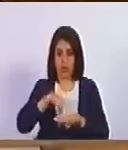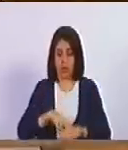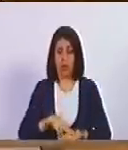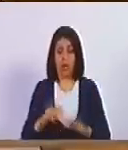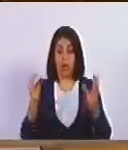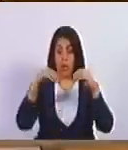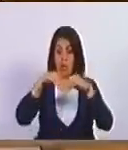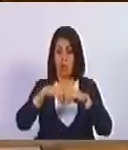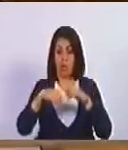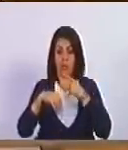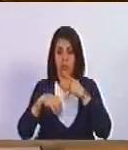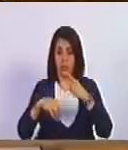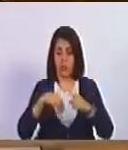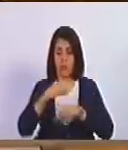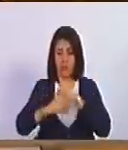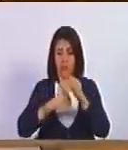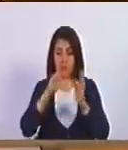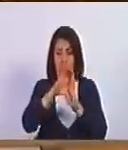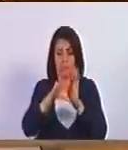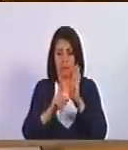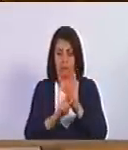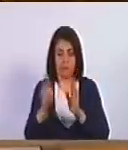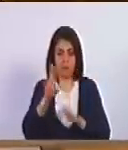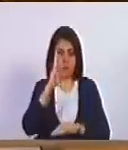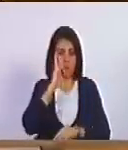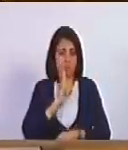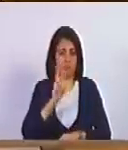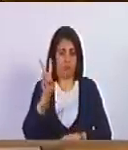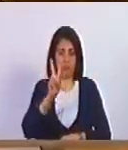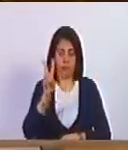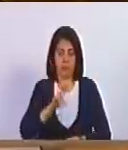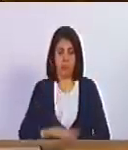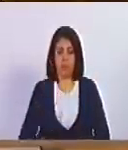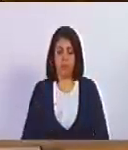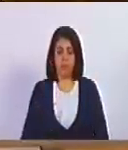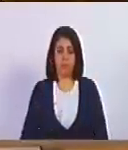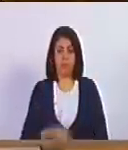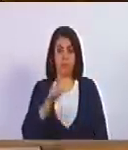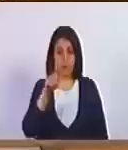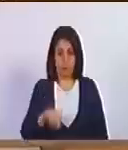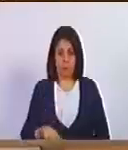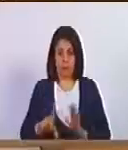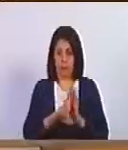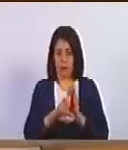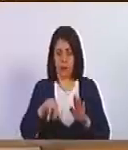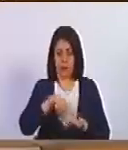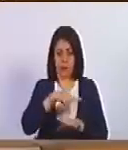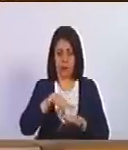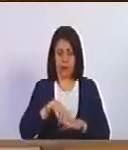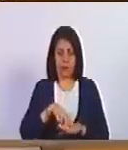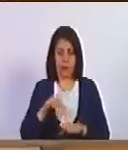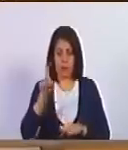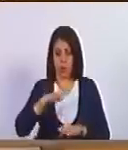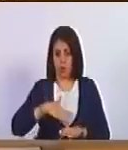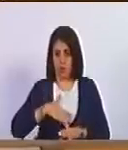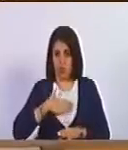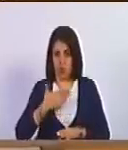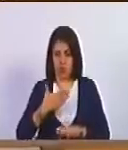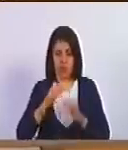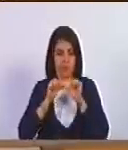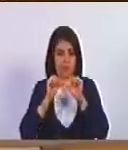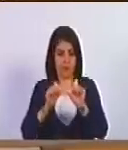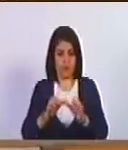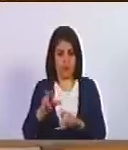de conformidad con lo establecido en la Constitución de la República Bolivariana de Venezuela y la Ley Nacional. No podrán